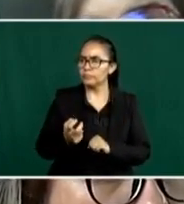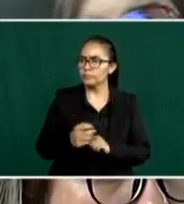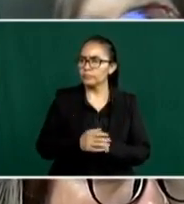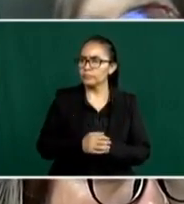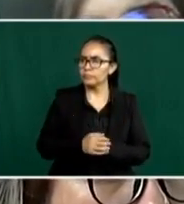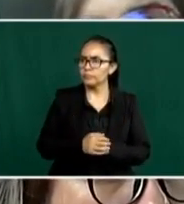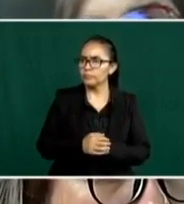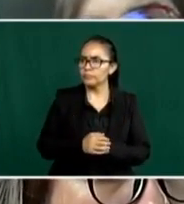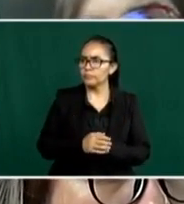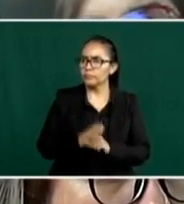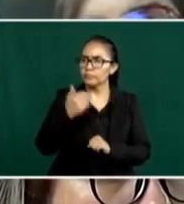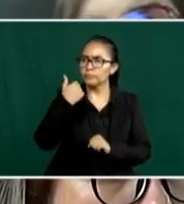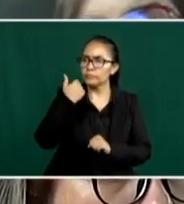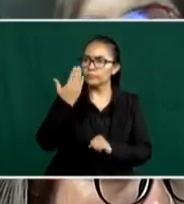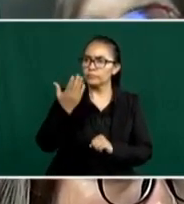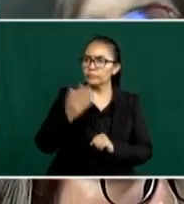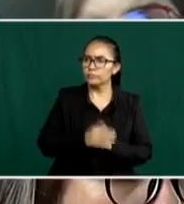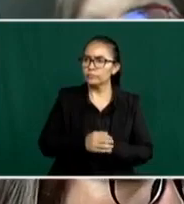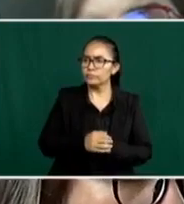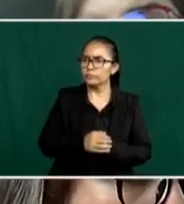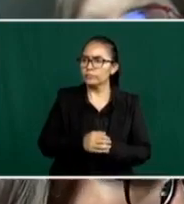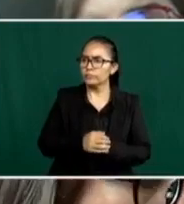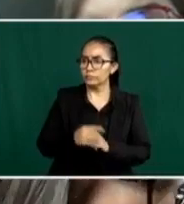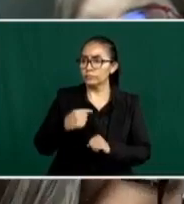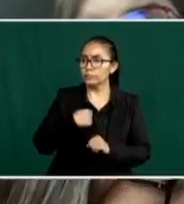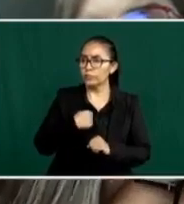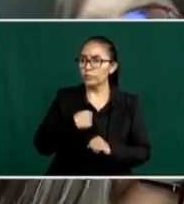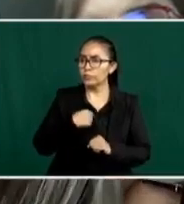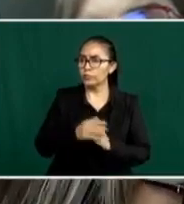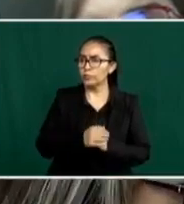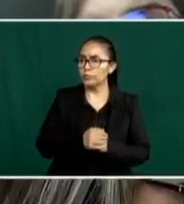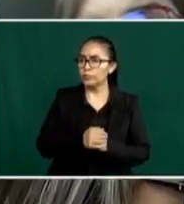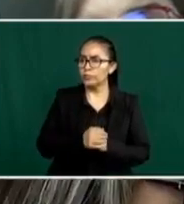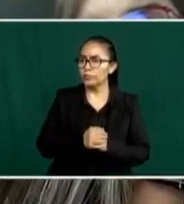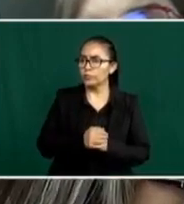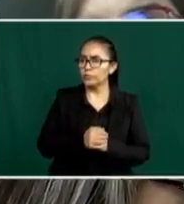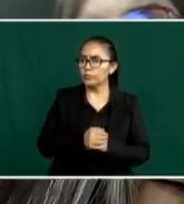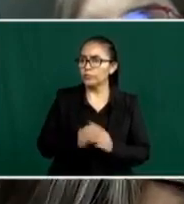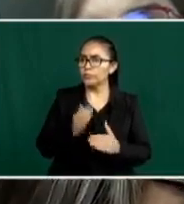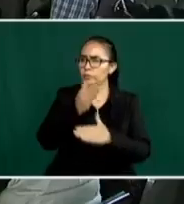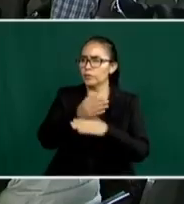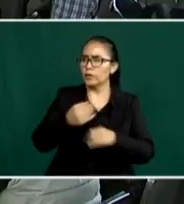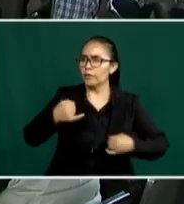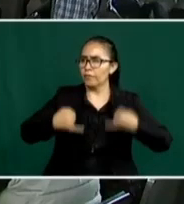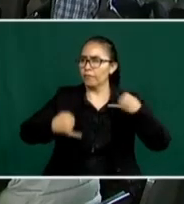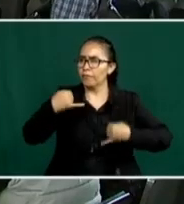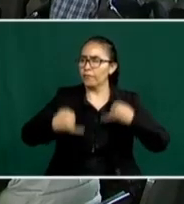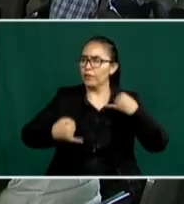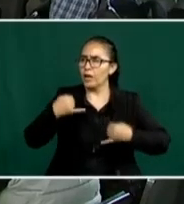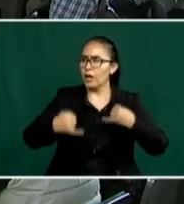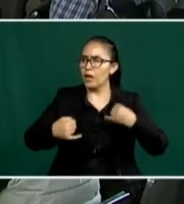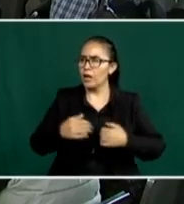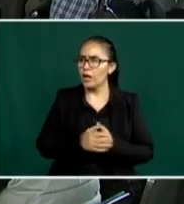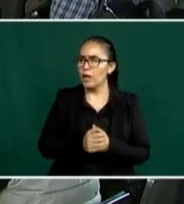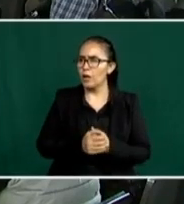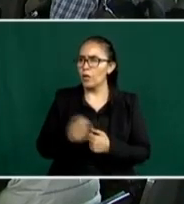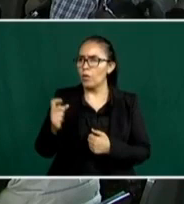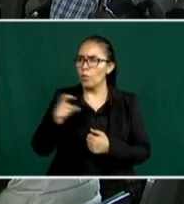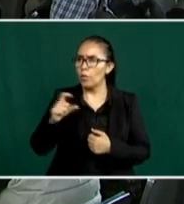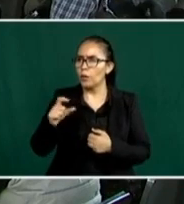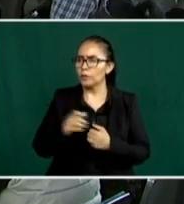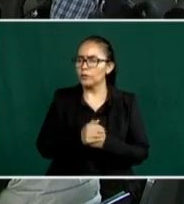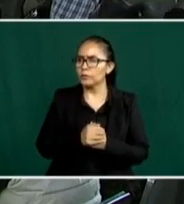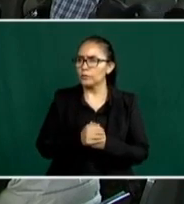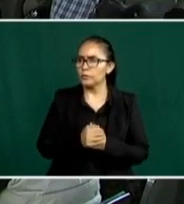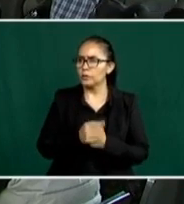no quisieron hacerlo en la fiscalía. De hecho, yo las animé a ir a la fiscalía. Ahí en la fiscalía, cuando mencionaron